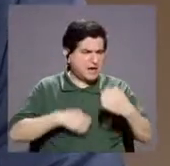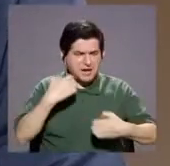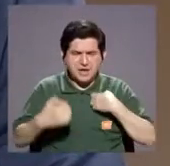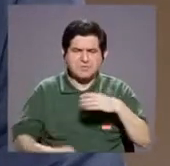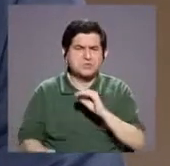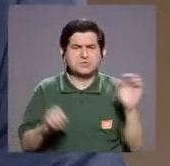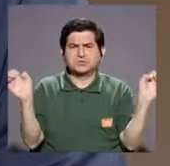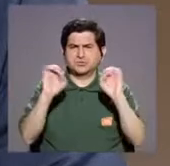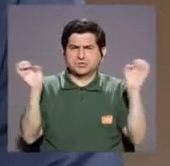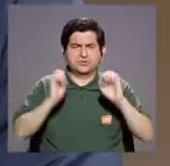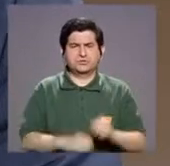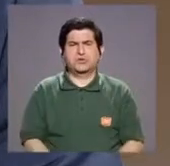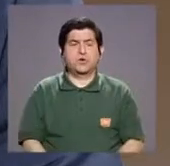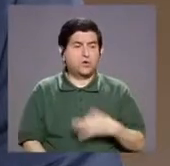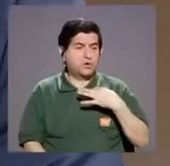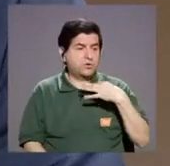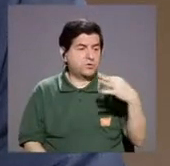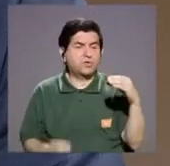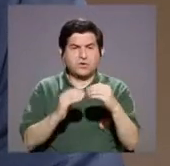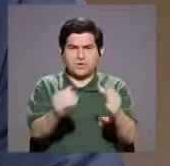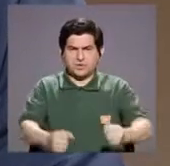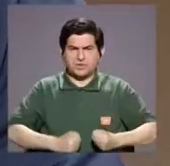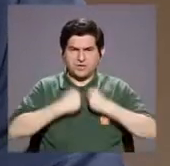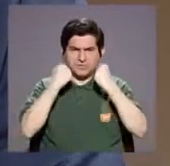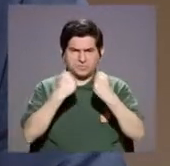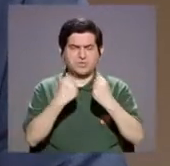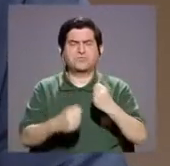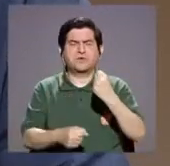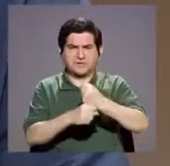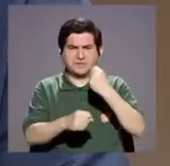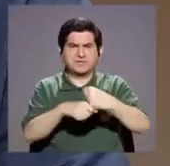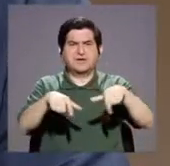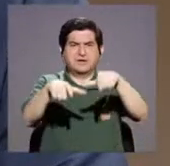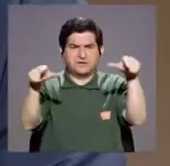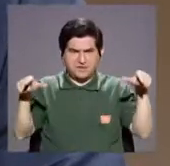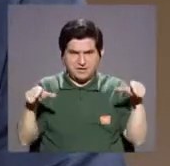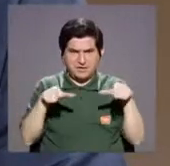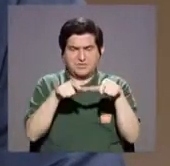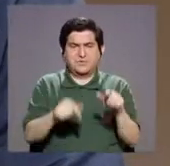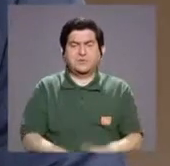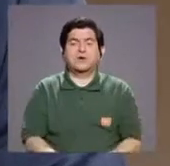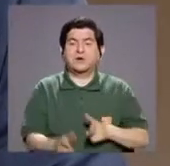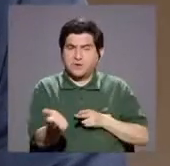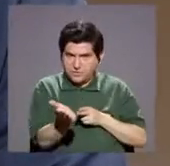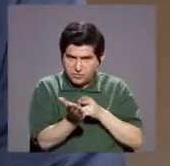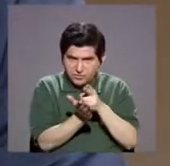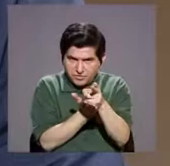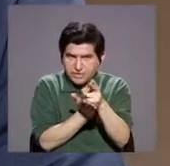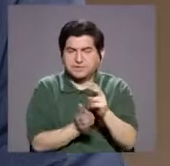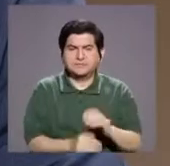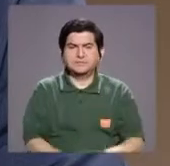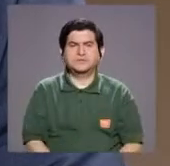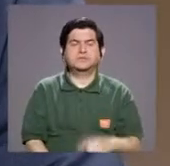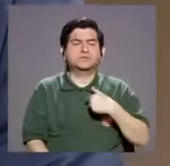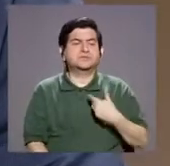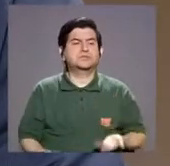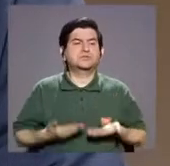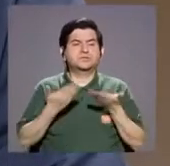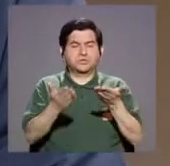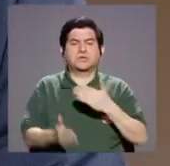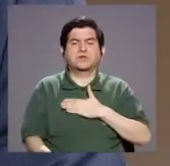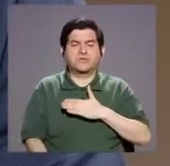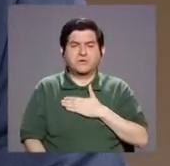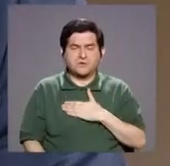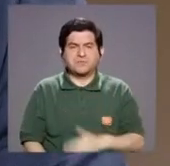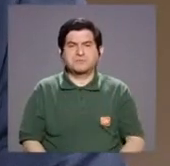cada día vengo con más fuerza a trabajar a un lugar al que honestamente le entrego mi alma mi